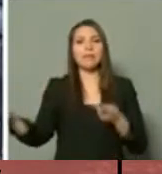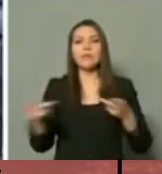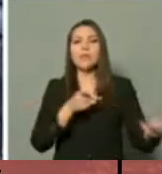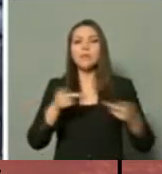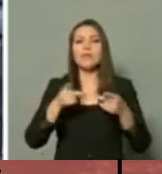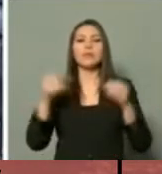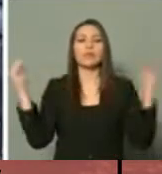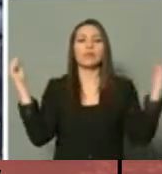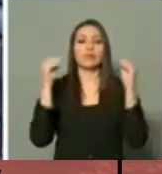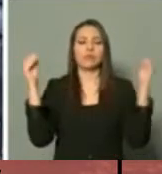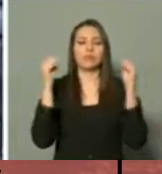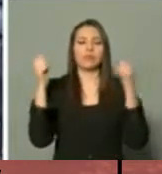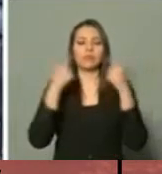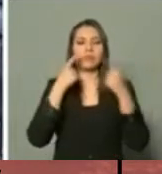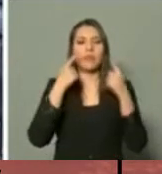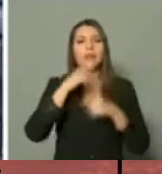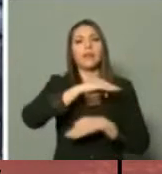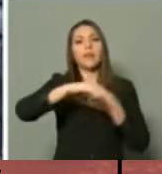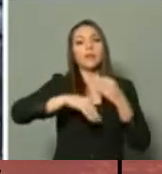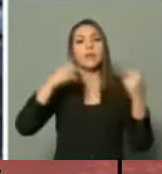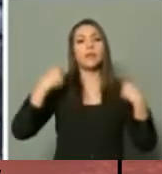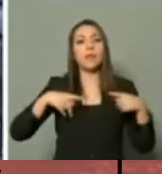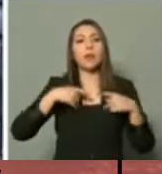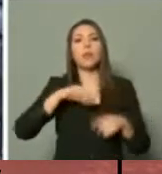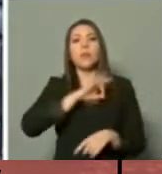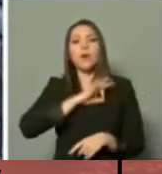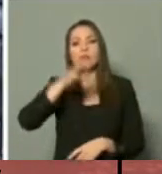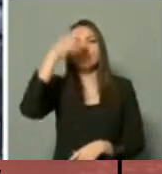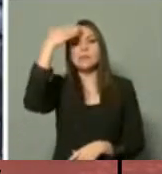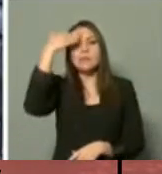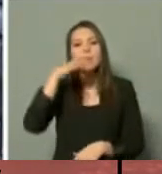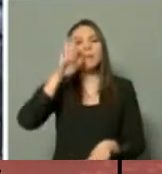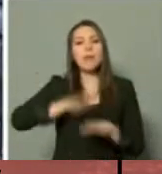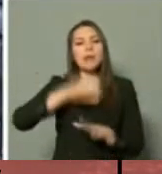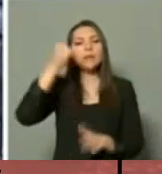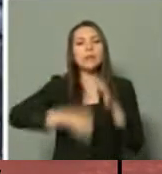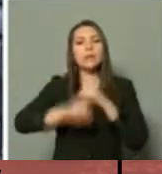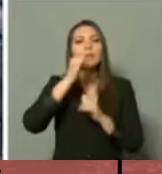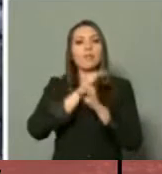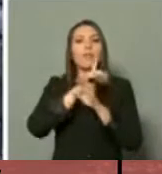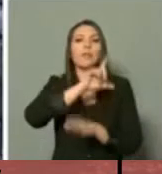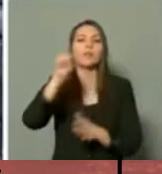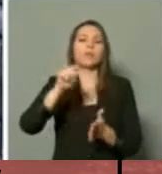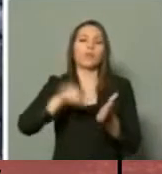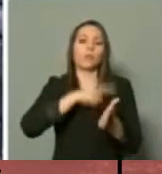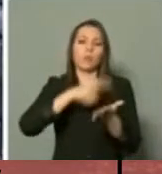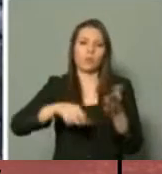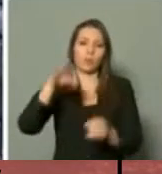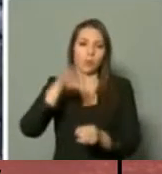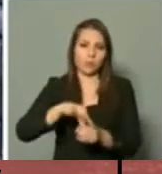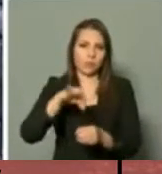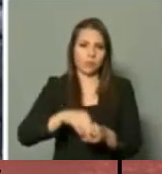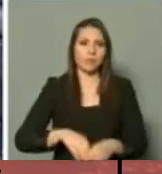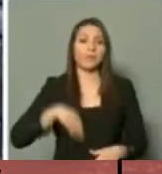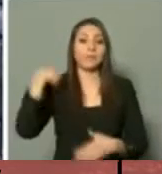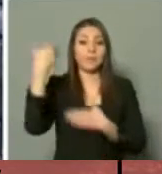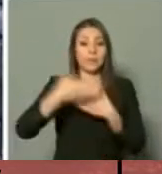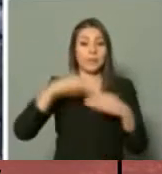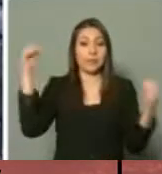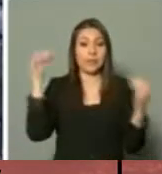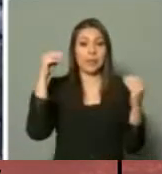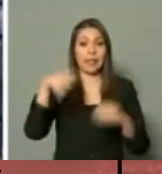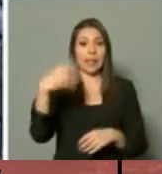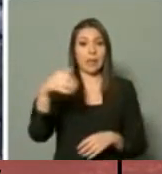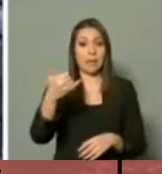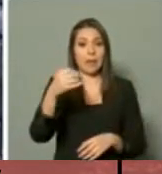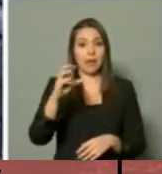una serie de debates para que usted emita un voto informado. En el primer debate de este 14 de mayo, toca el turno a las y